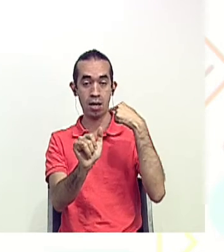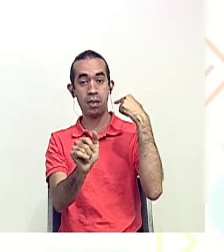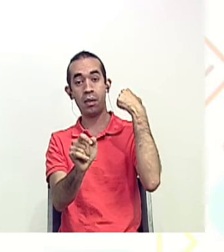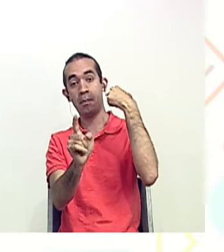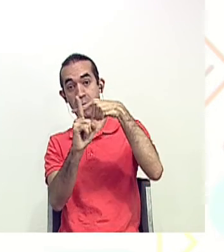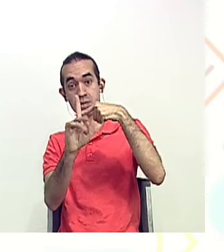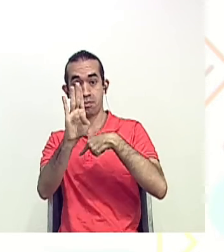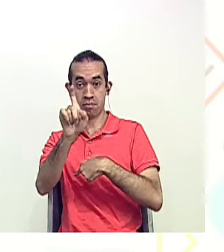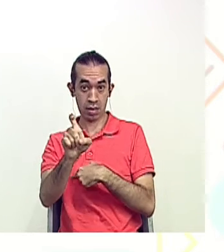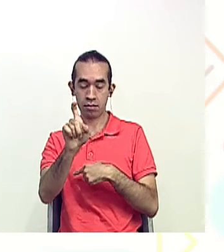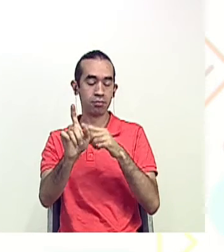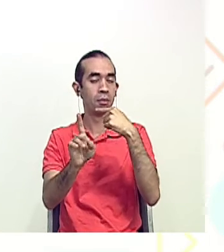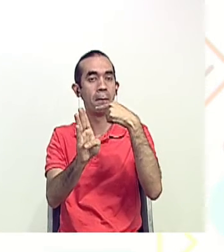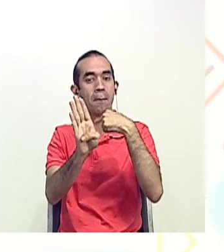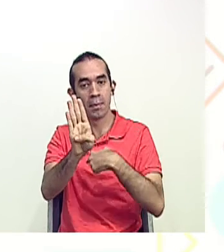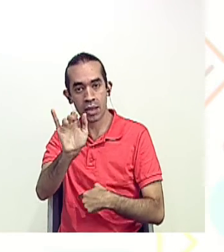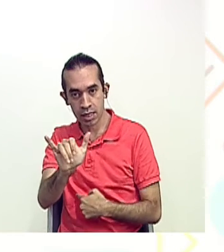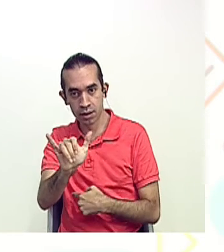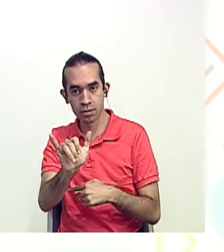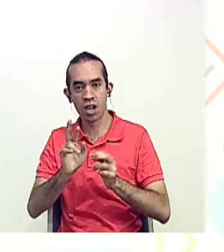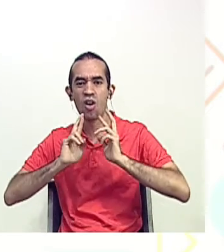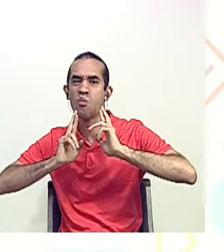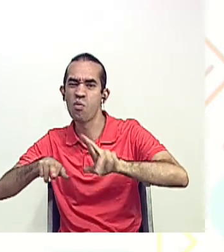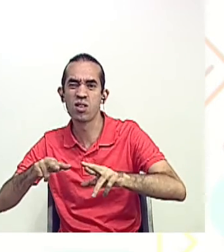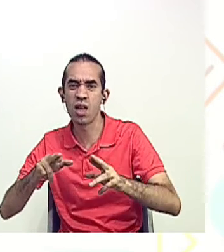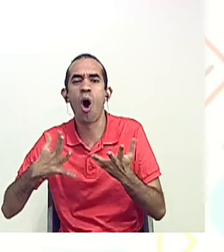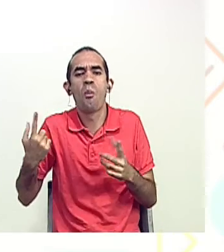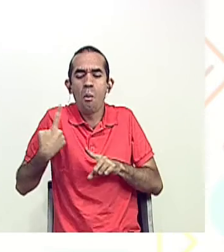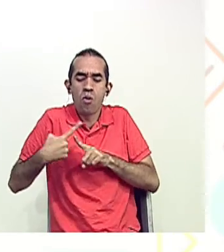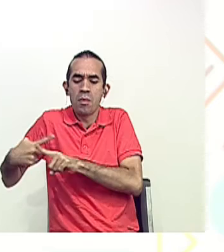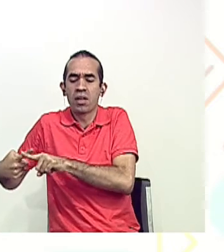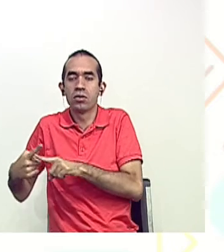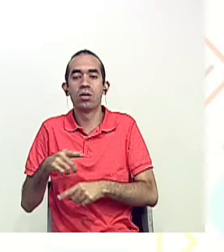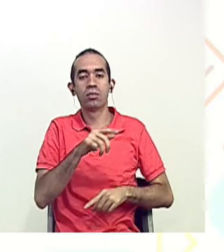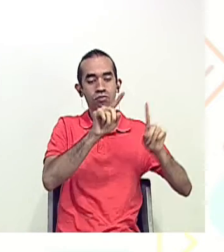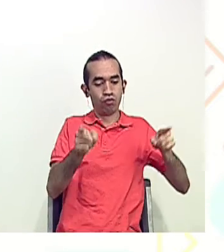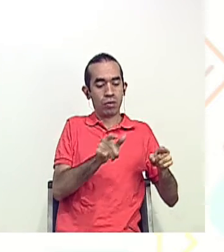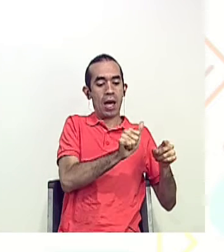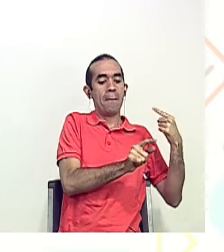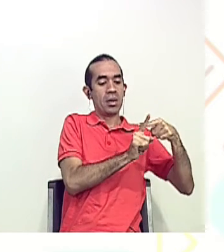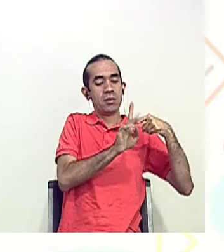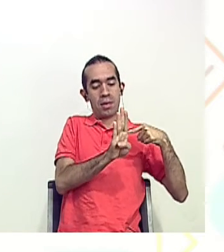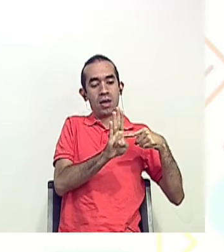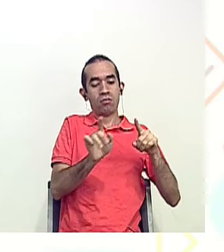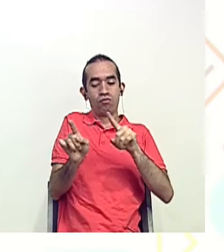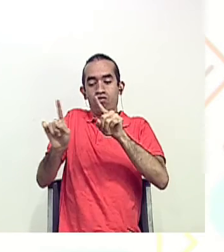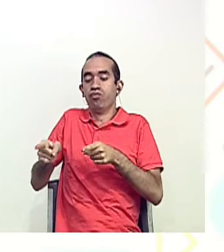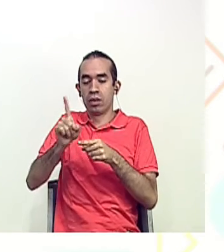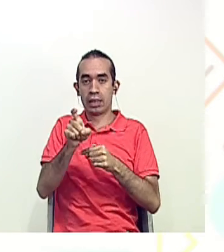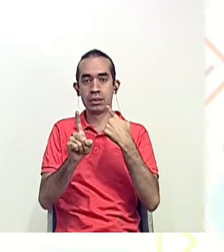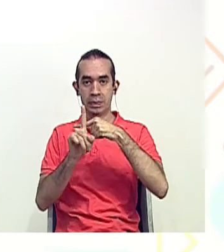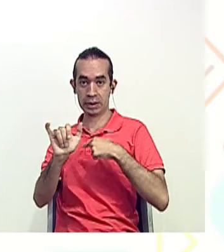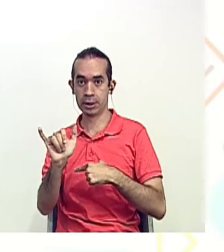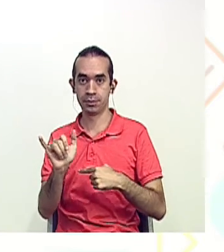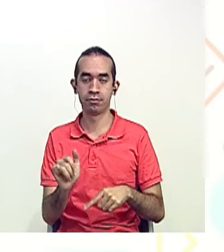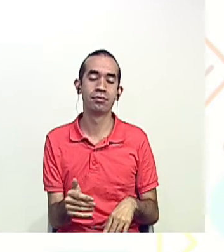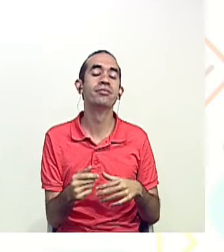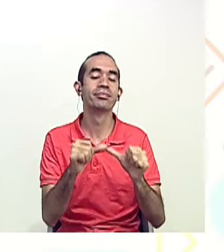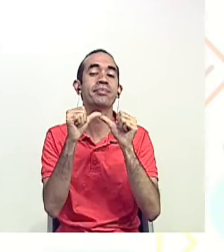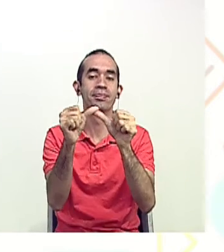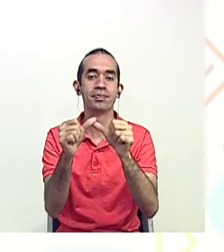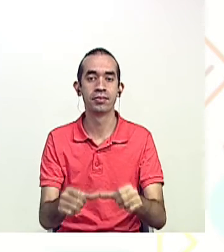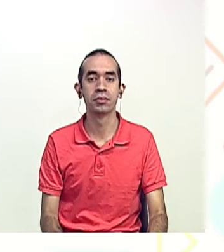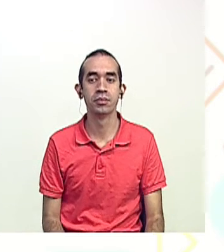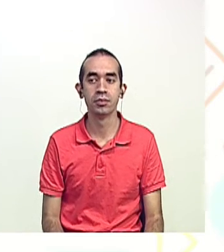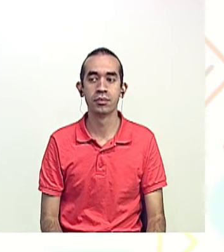la respuesta o factorización final sería A más B por X más Y. Continuamos.